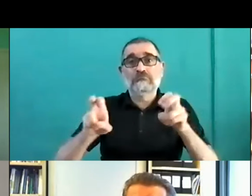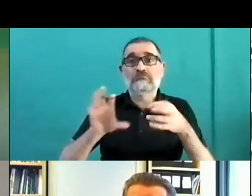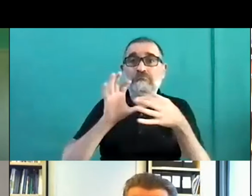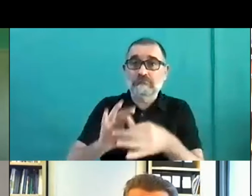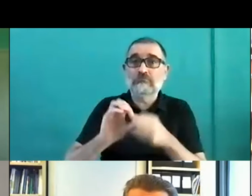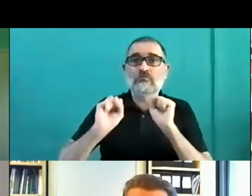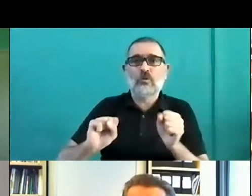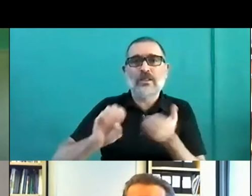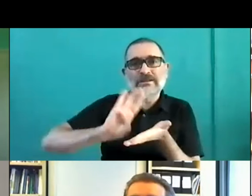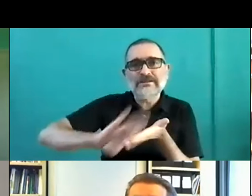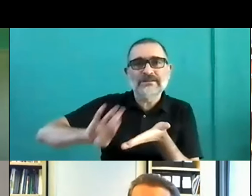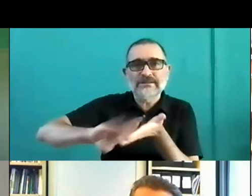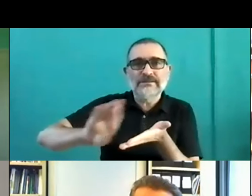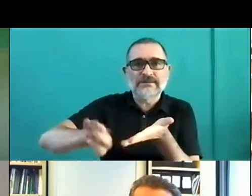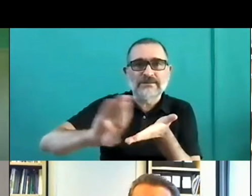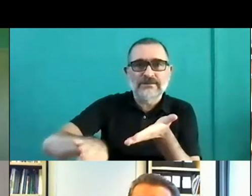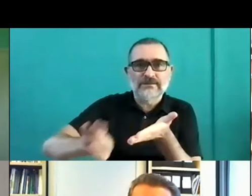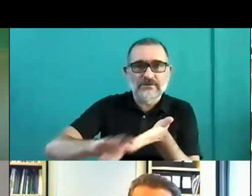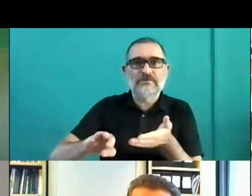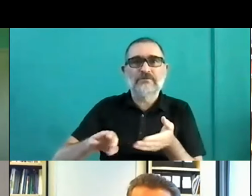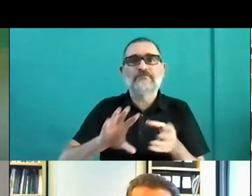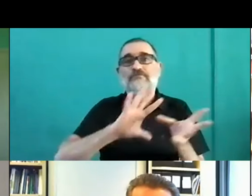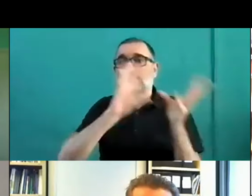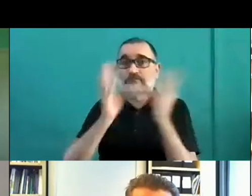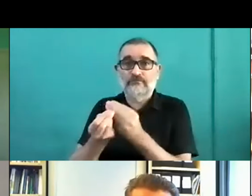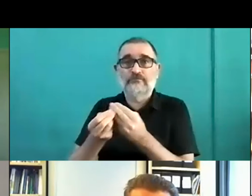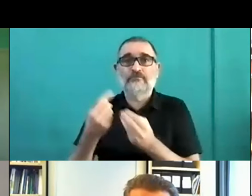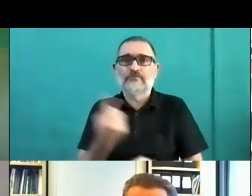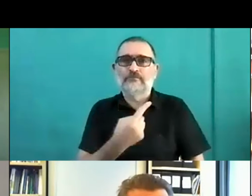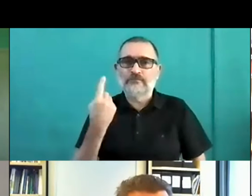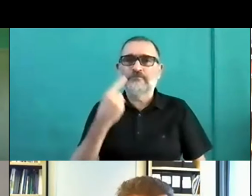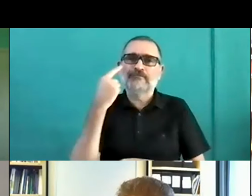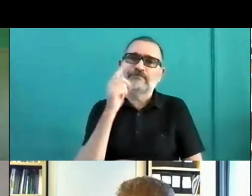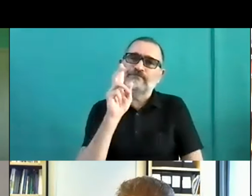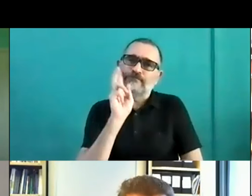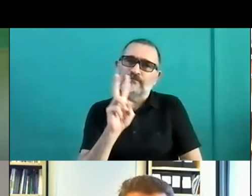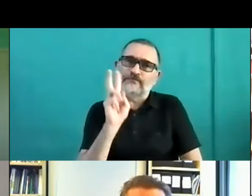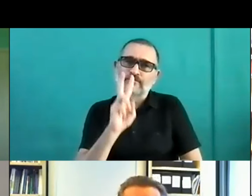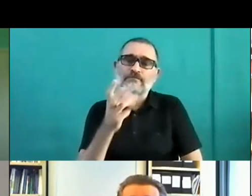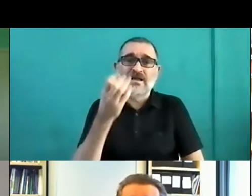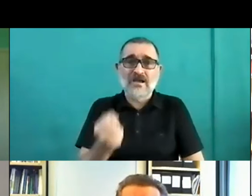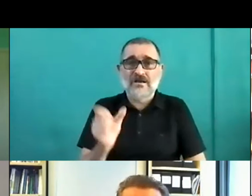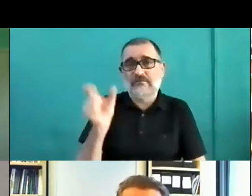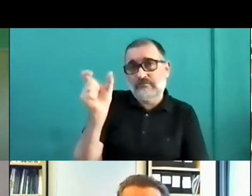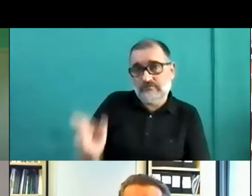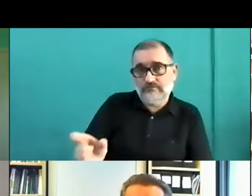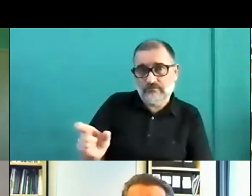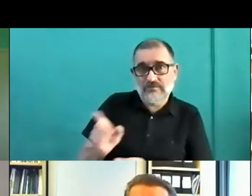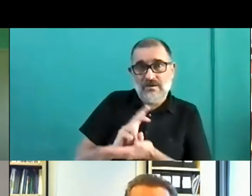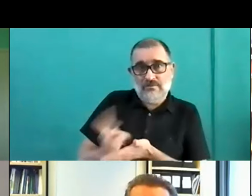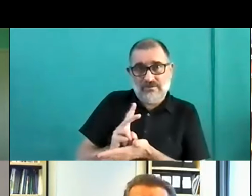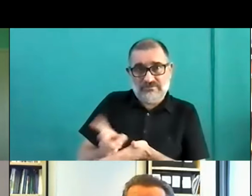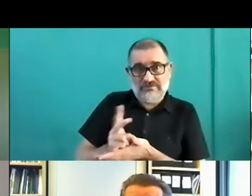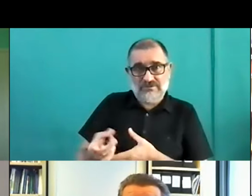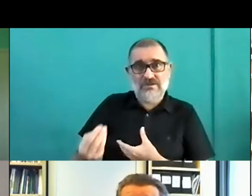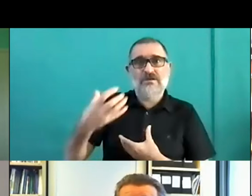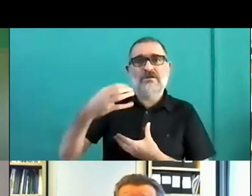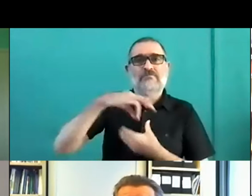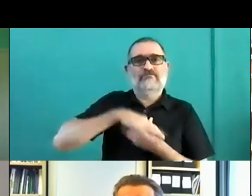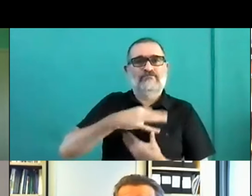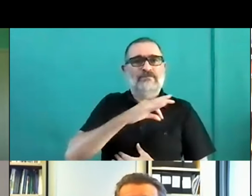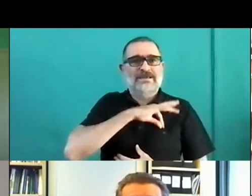más terreno y se coloca en las agendas nacionales de salud de muchos países. En noviembre de 2020, la